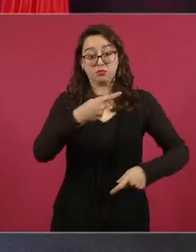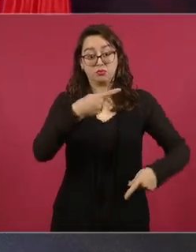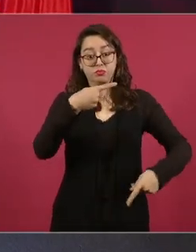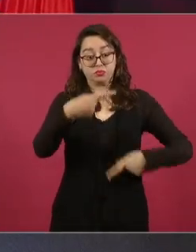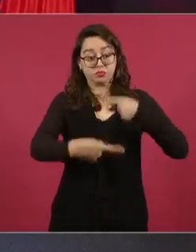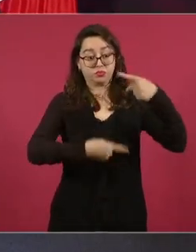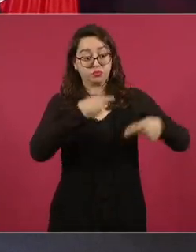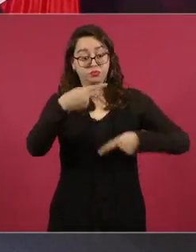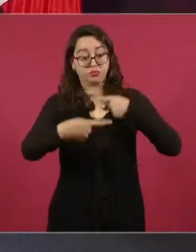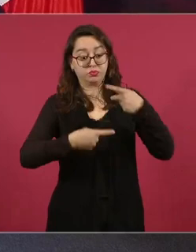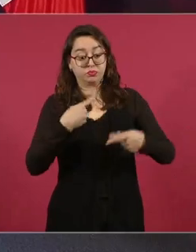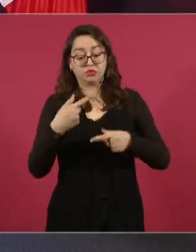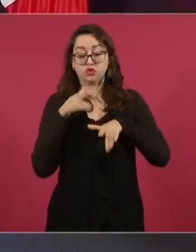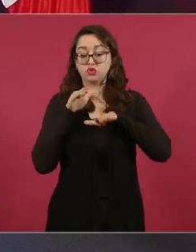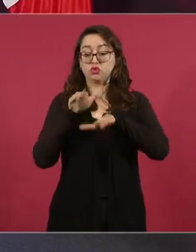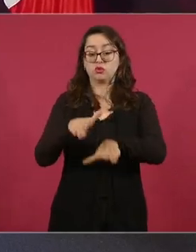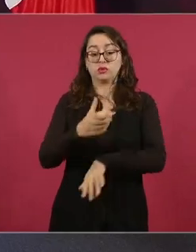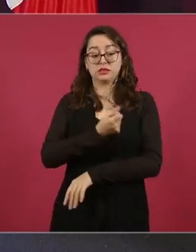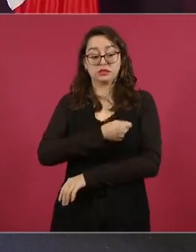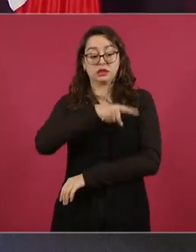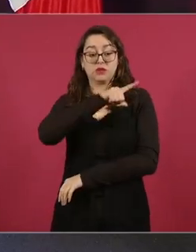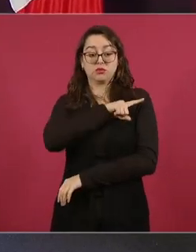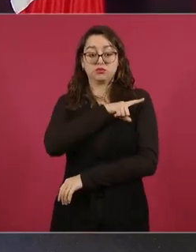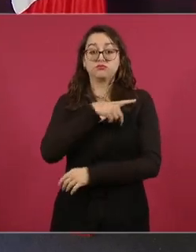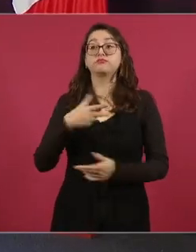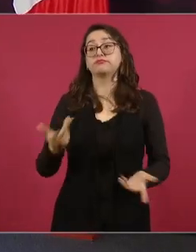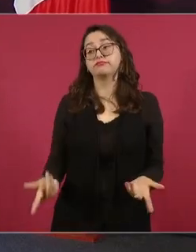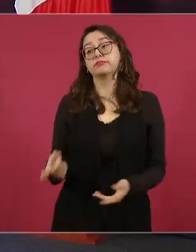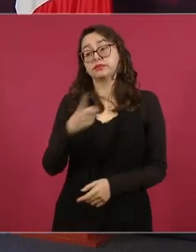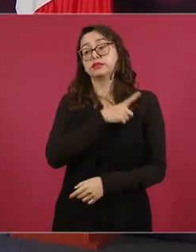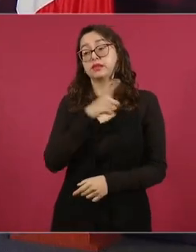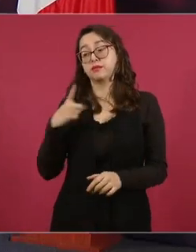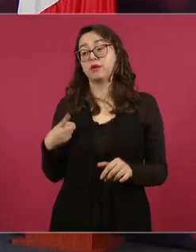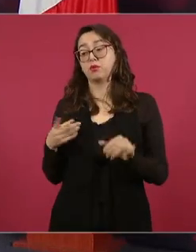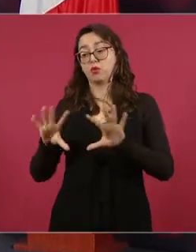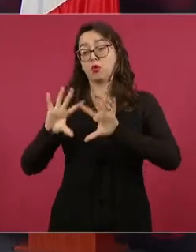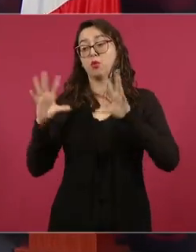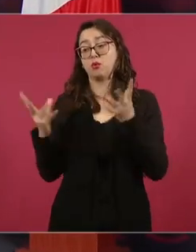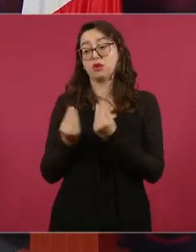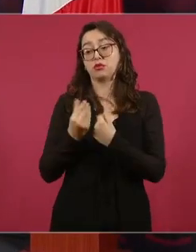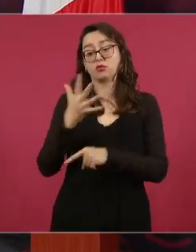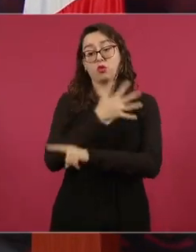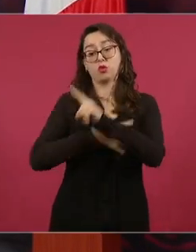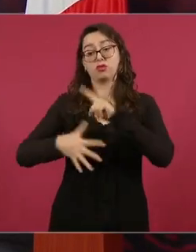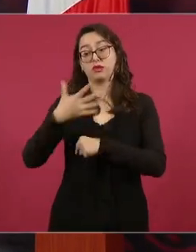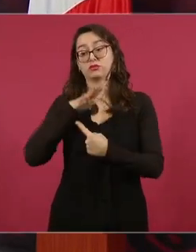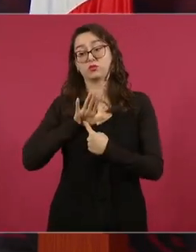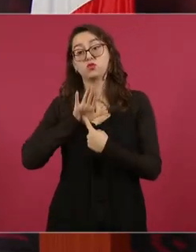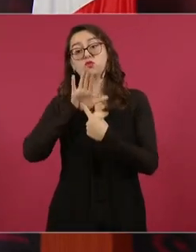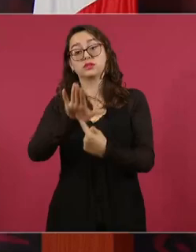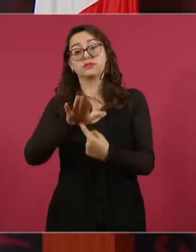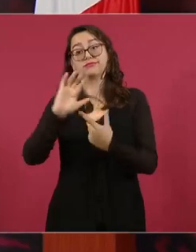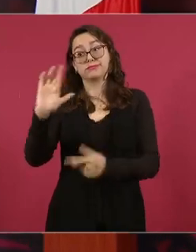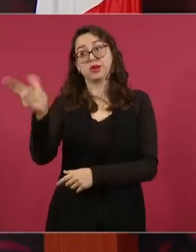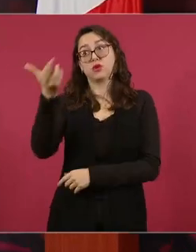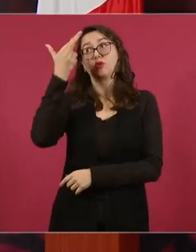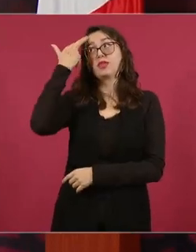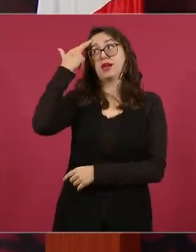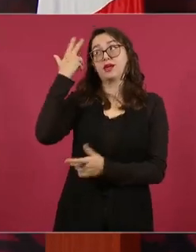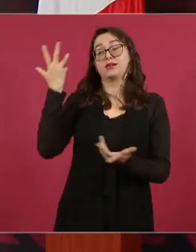sobre salud, ayuda a recordar, porque